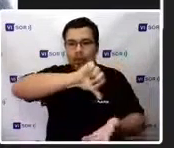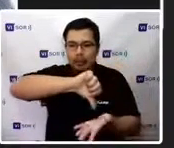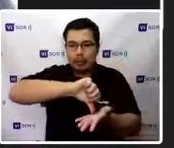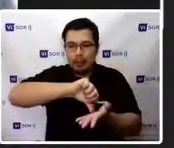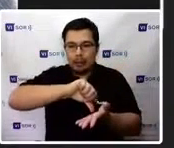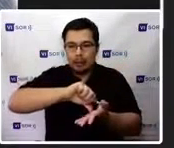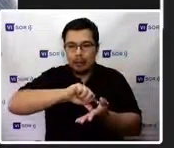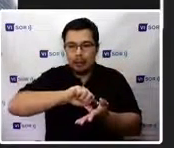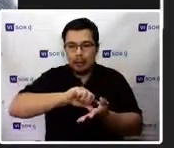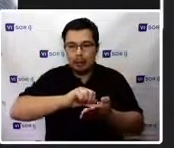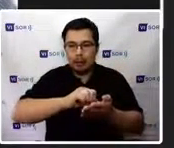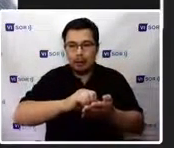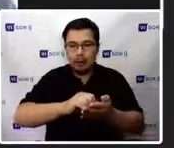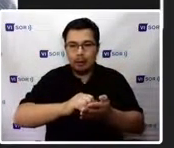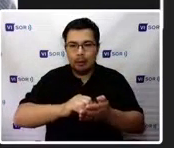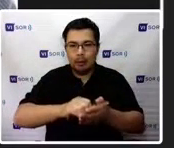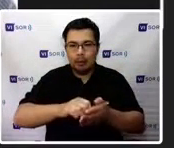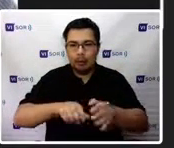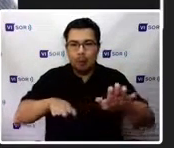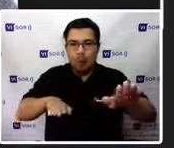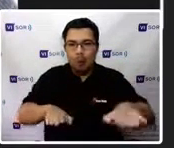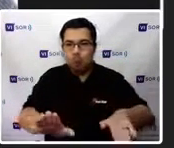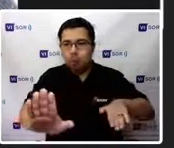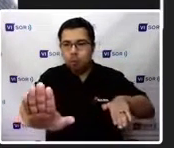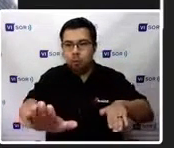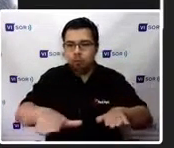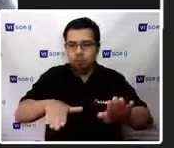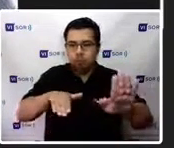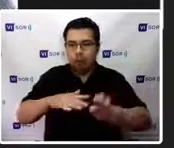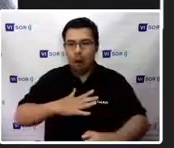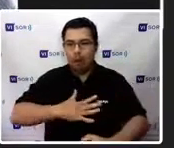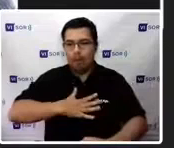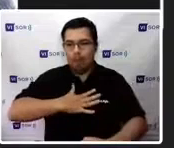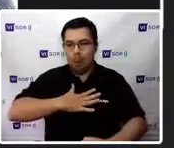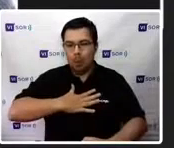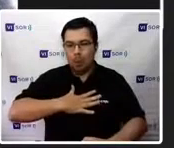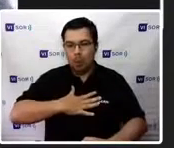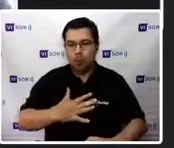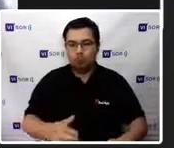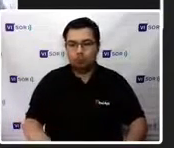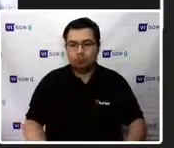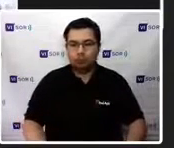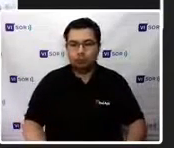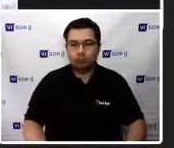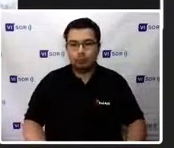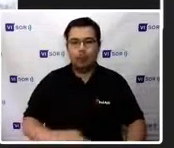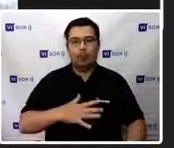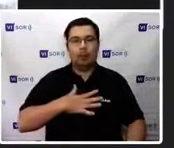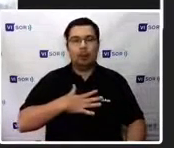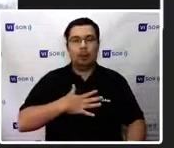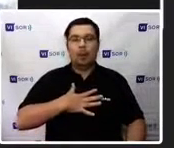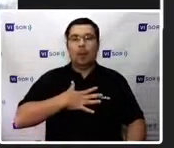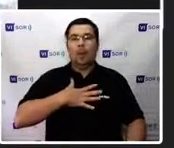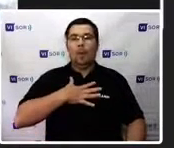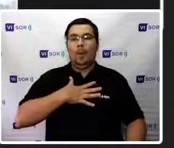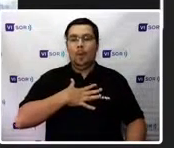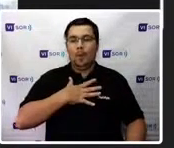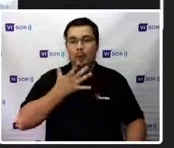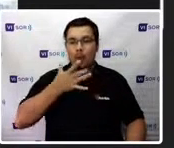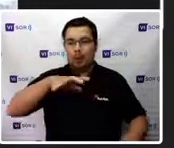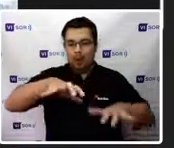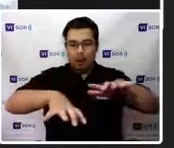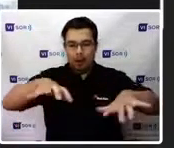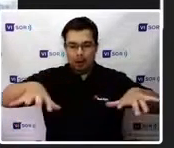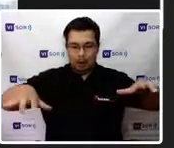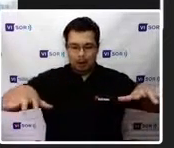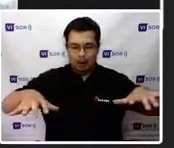Parva. Y para mí fue muy significativo porque, digamos, en la montaña uno como que aprende a valorar mucho